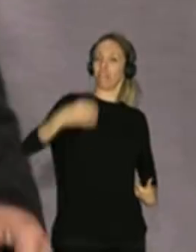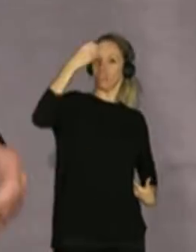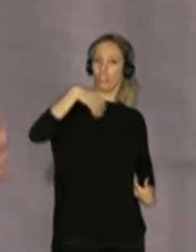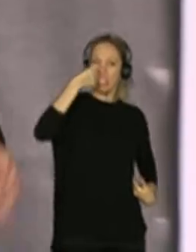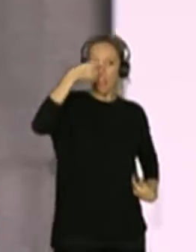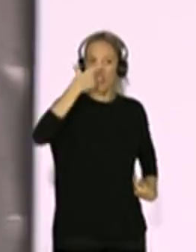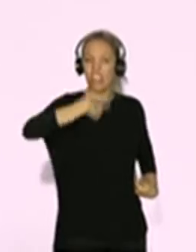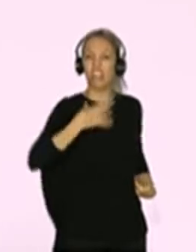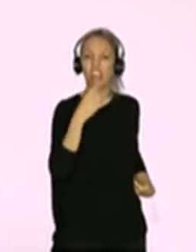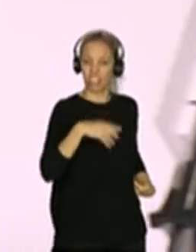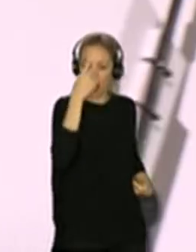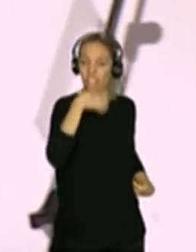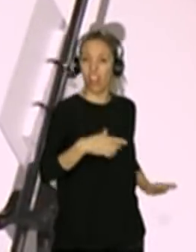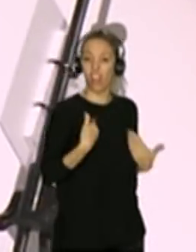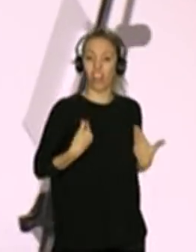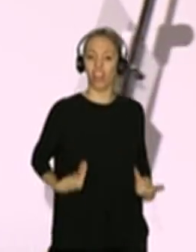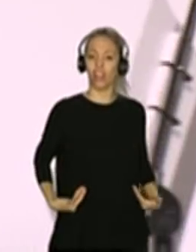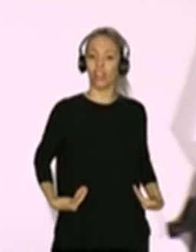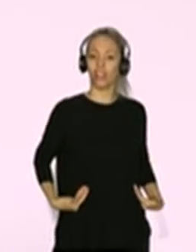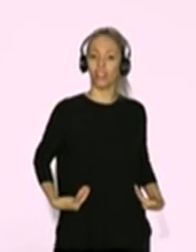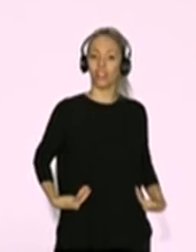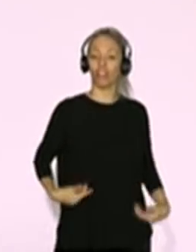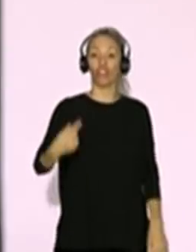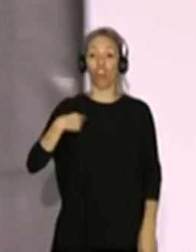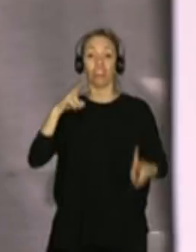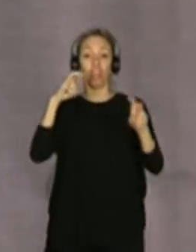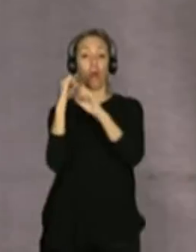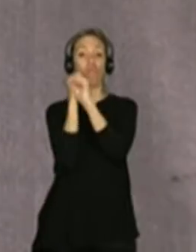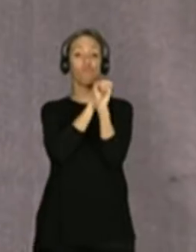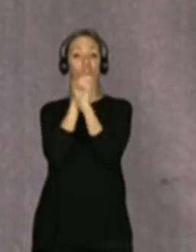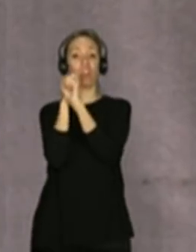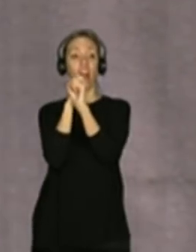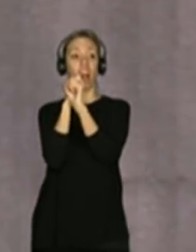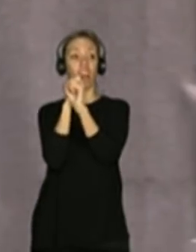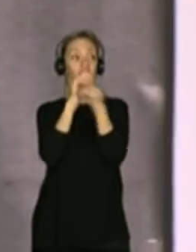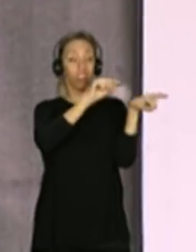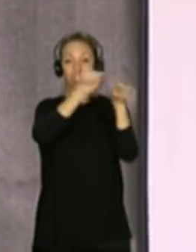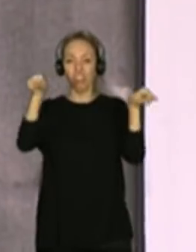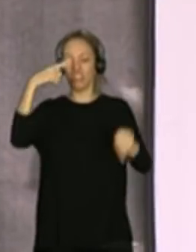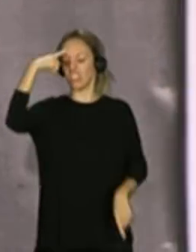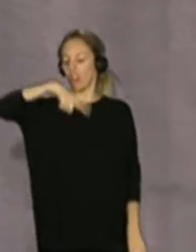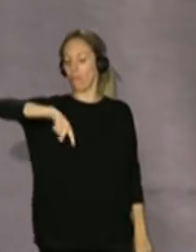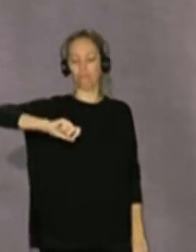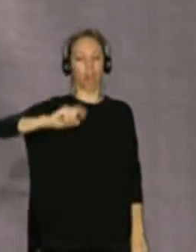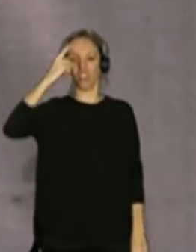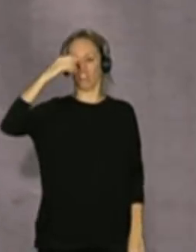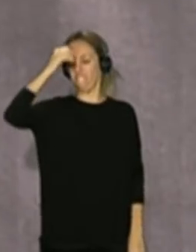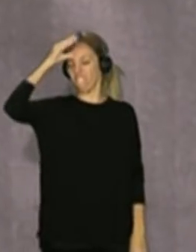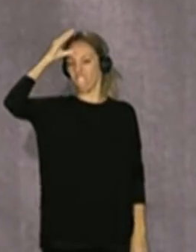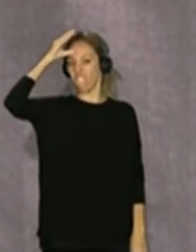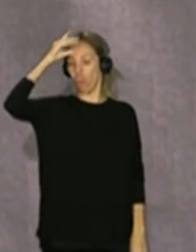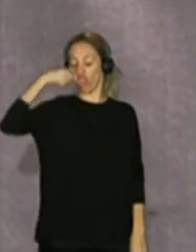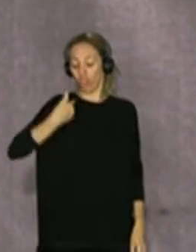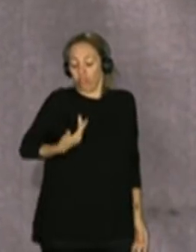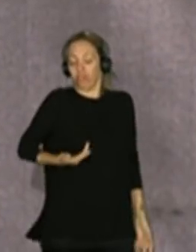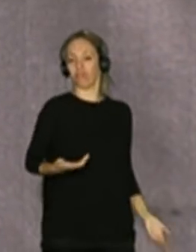soy yo? Yo soy el más que sabe de murgas. ¿Eh? Sobrado voy. Sobrado. Humberto,